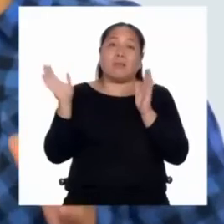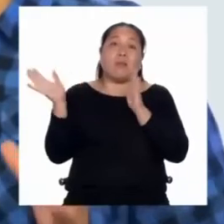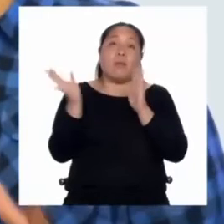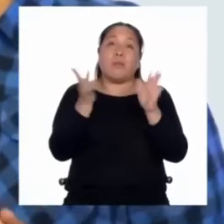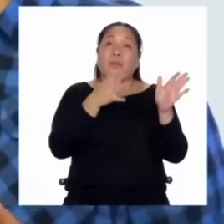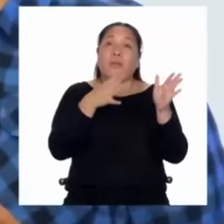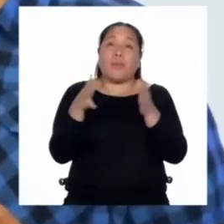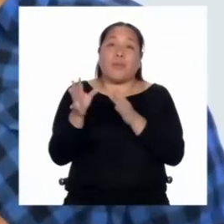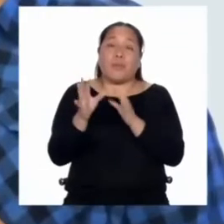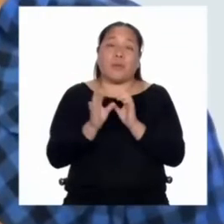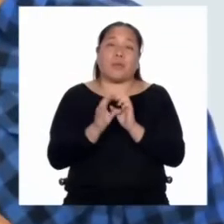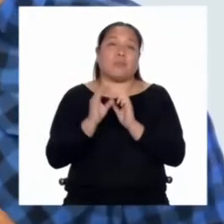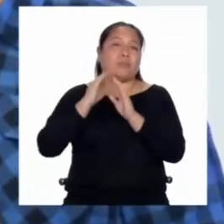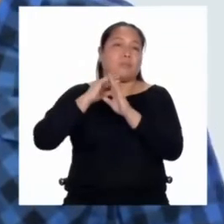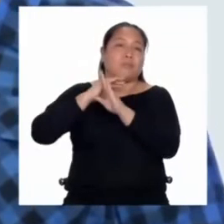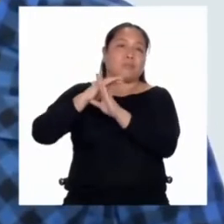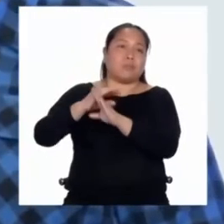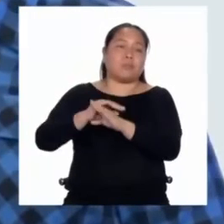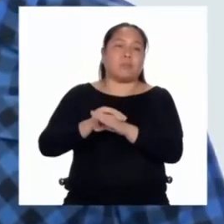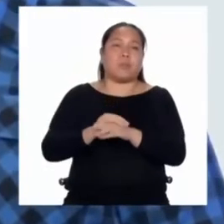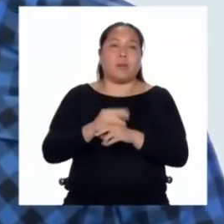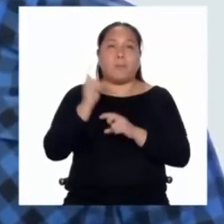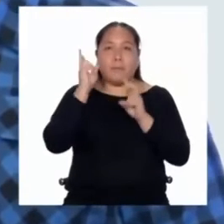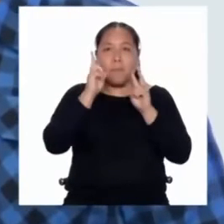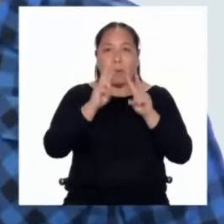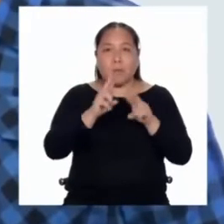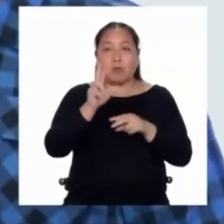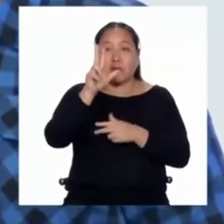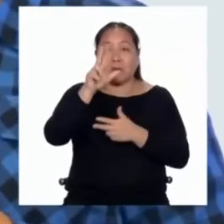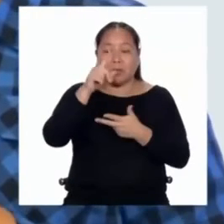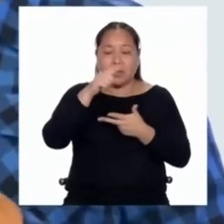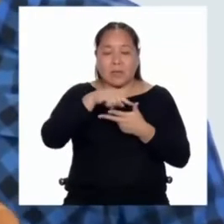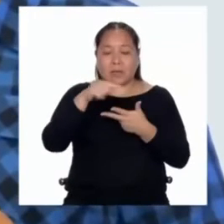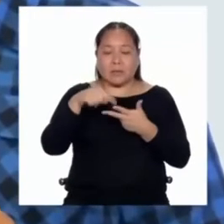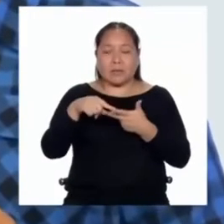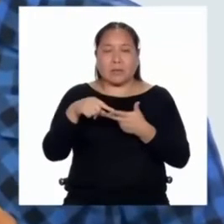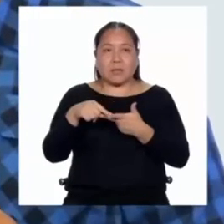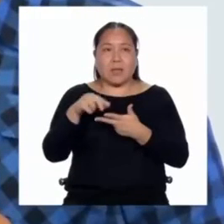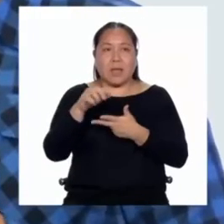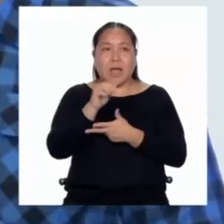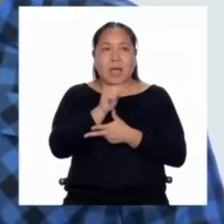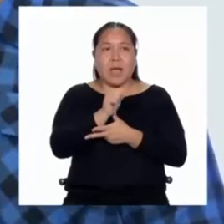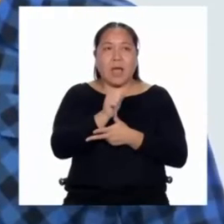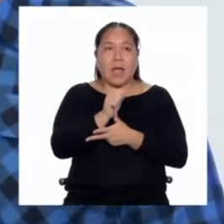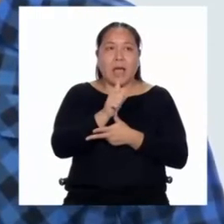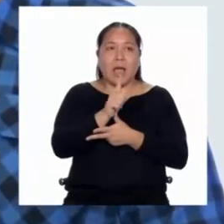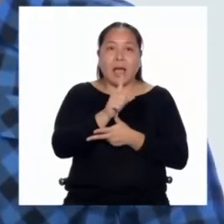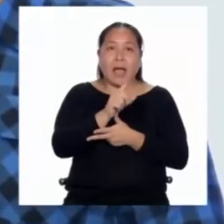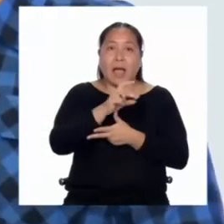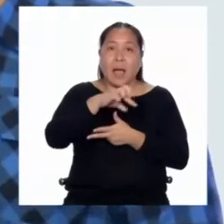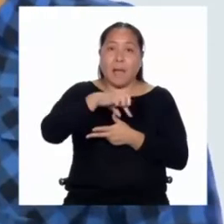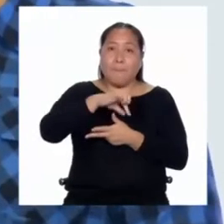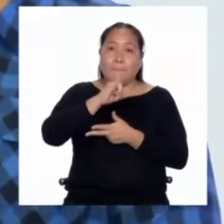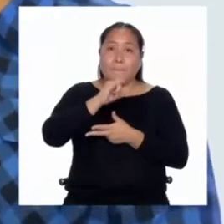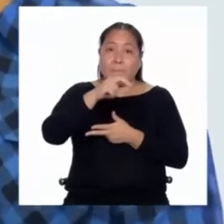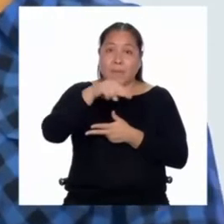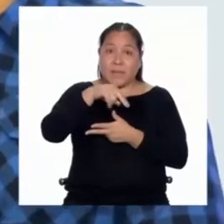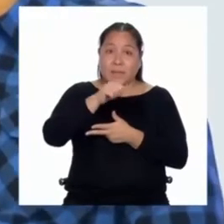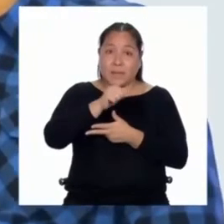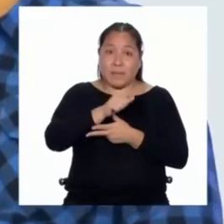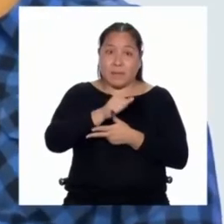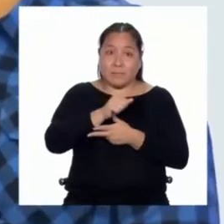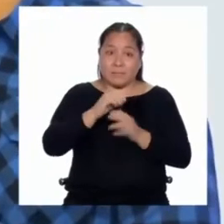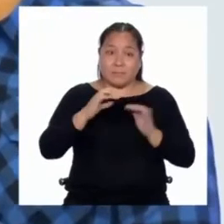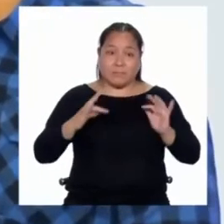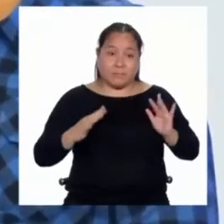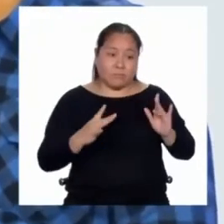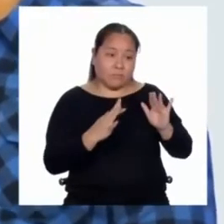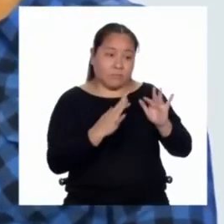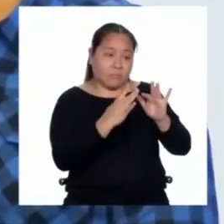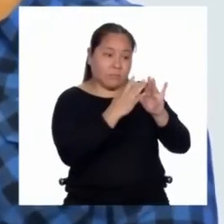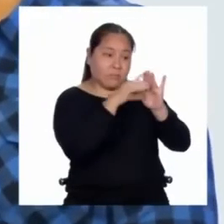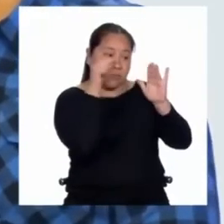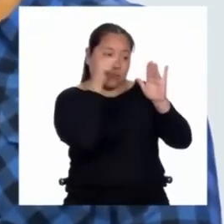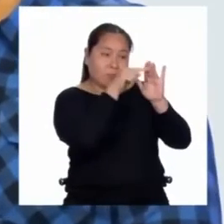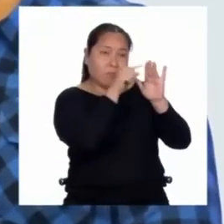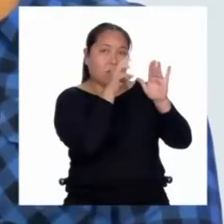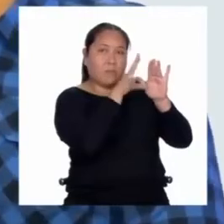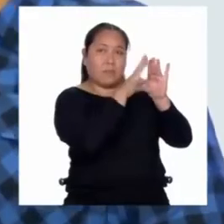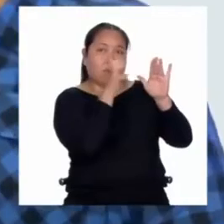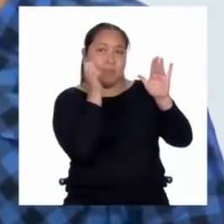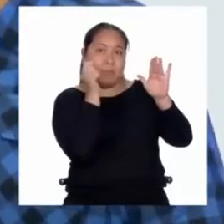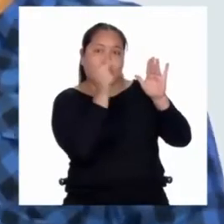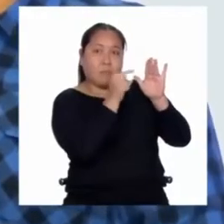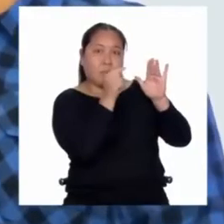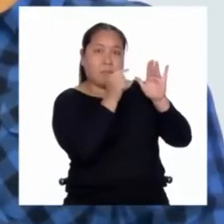Se pueden distinguir tres tipos de tundras. La alpina, que se encuentra principalmente en los espacios